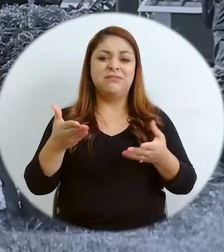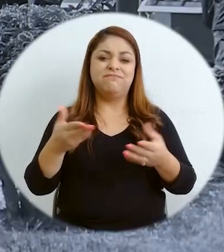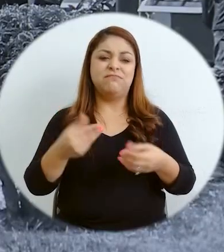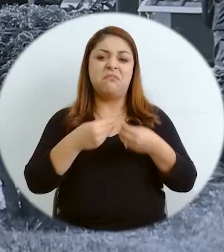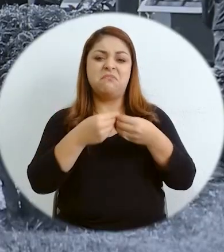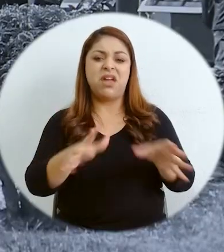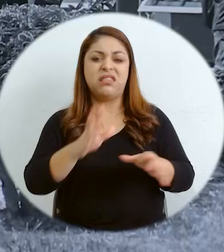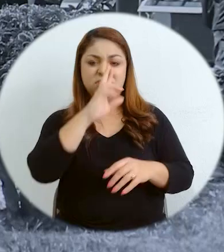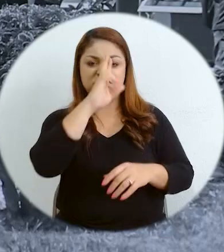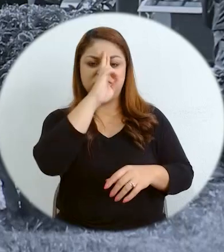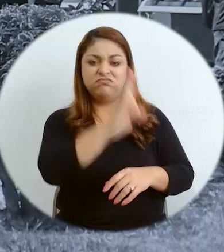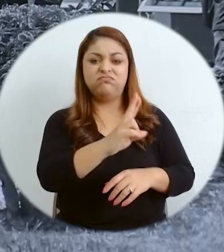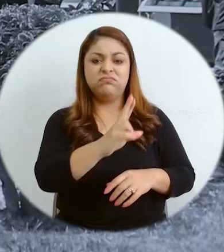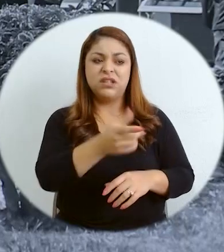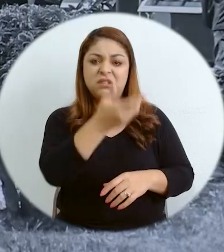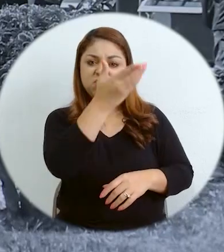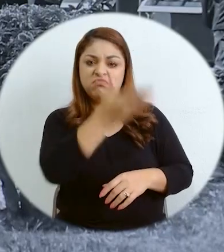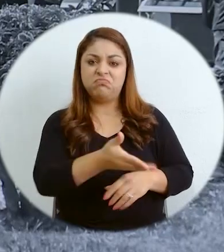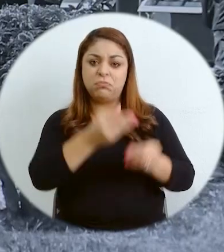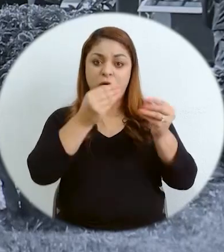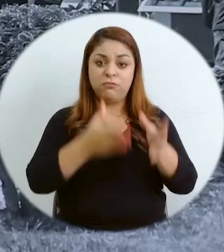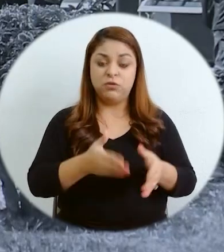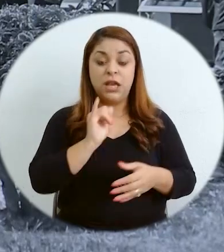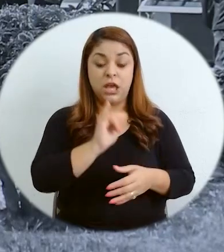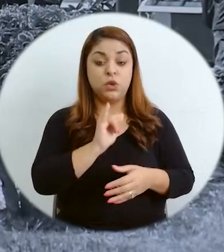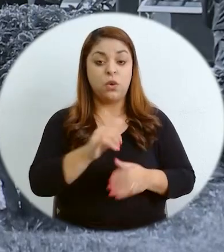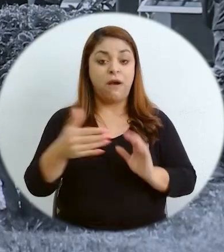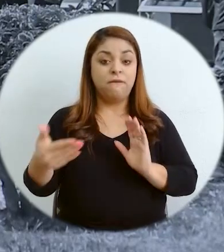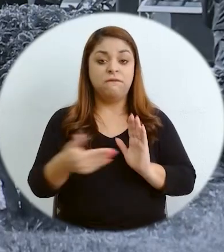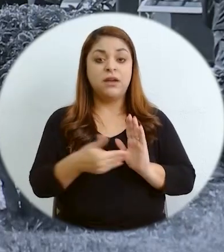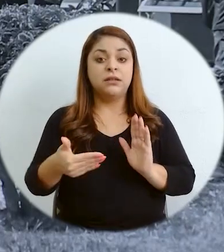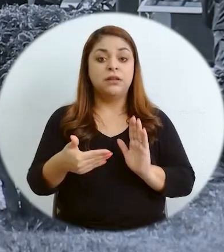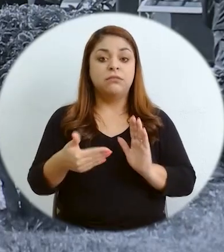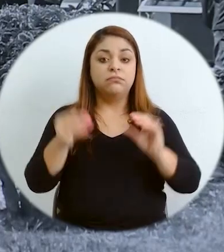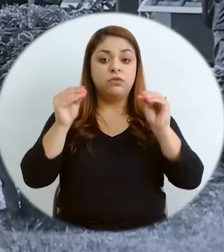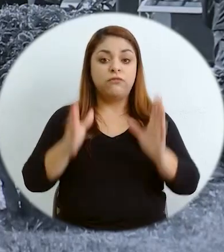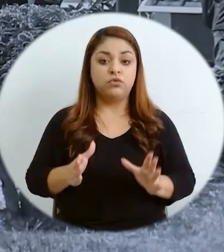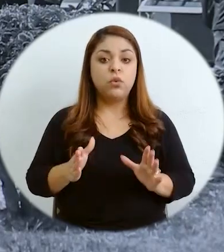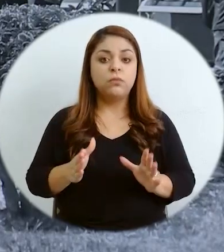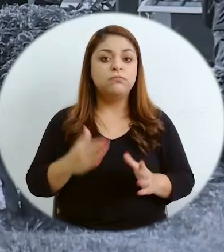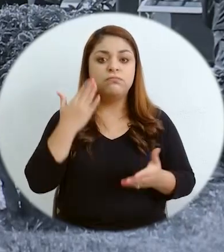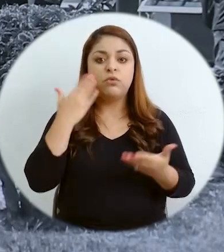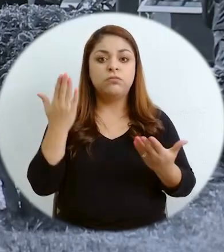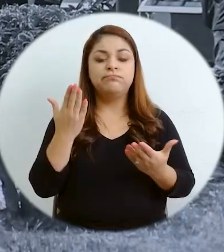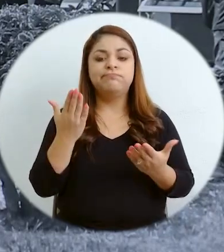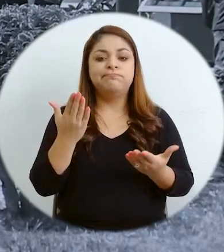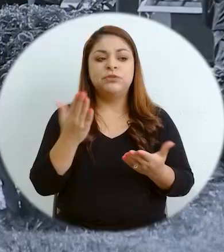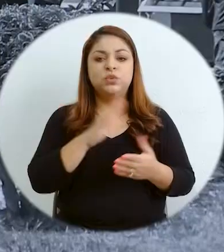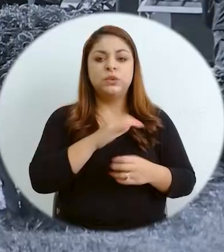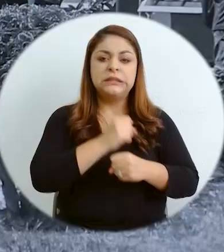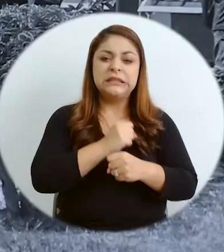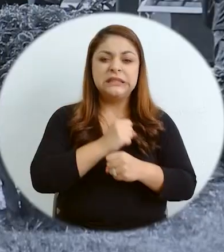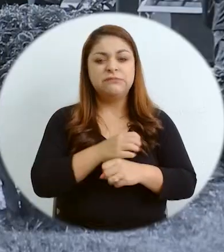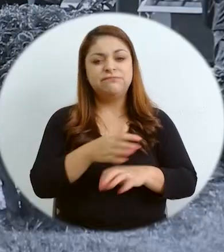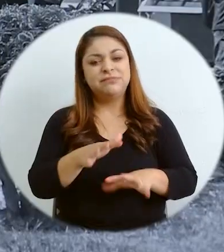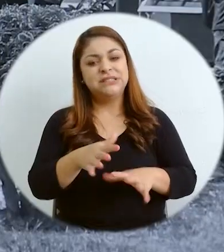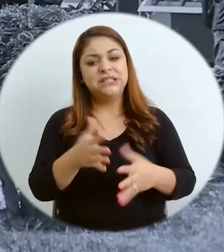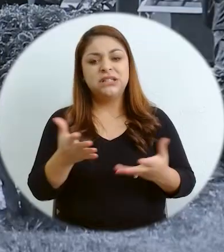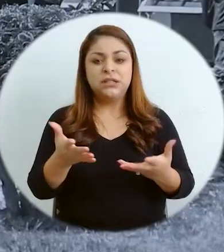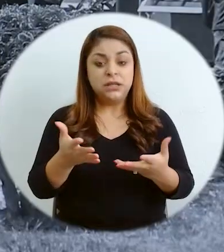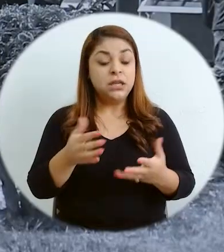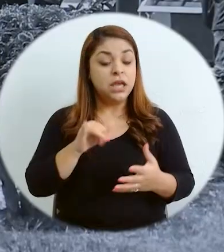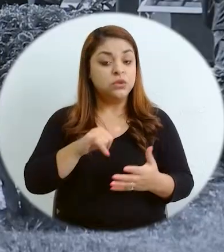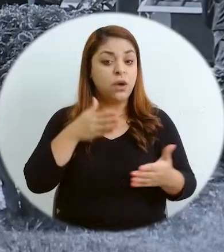nuestros maestros, maestras y profesores afectados desde el punto de vista del desempeño profesional, y cómo